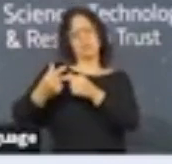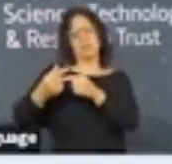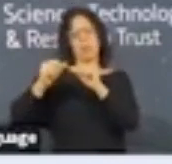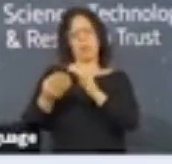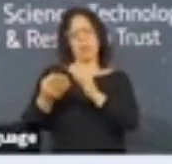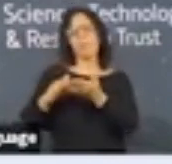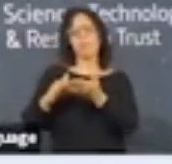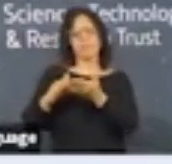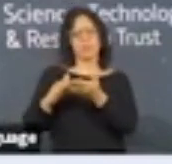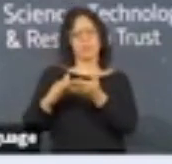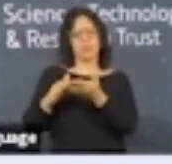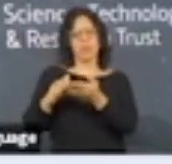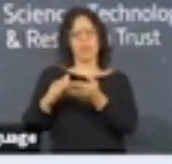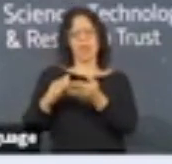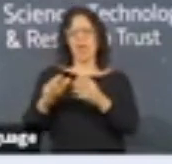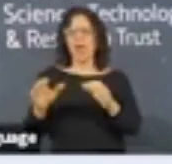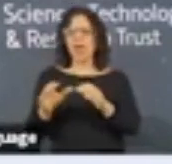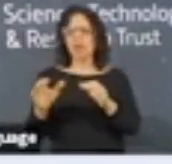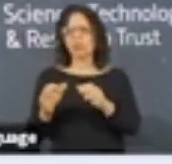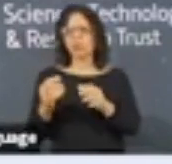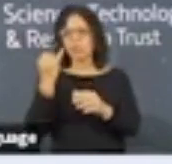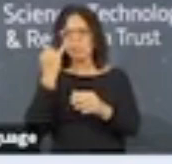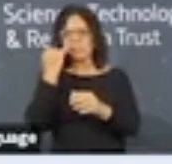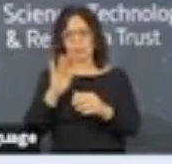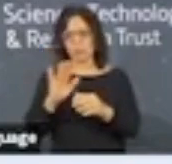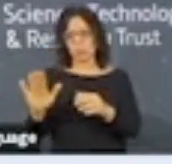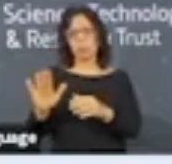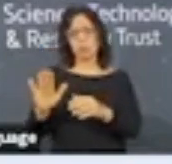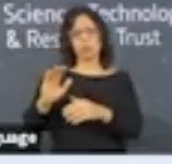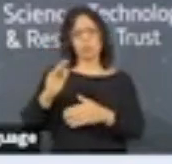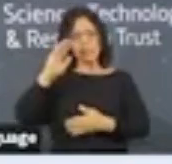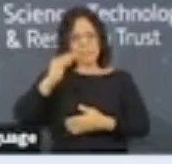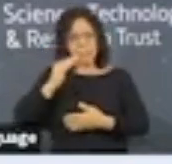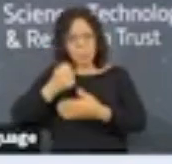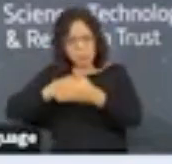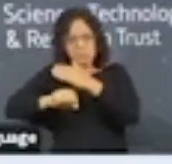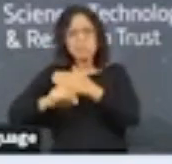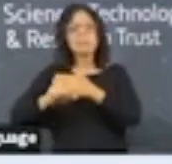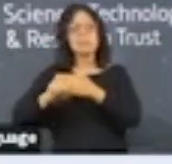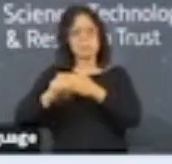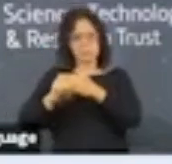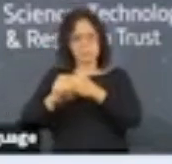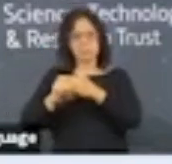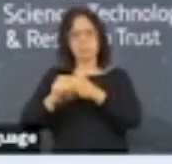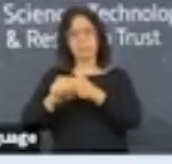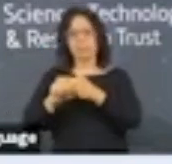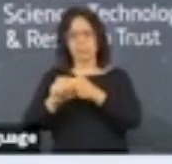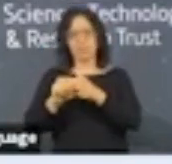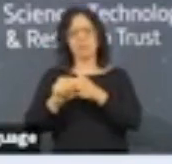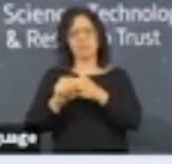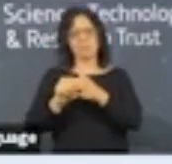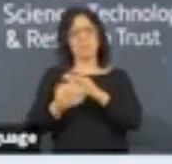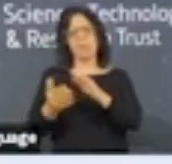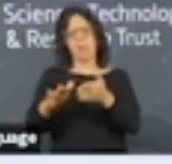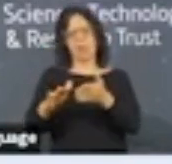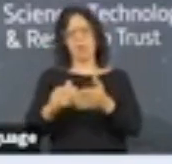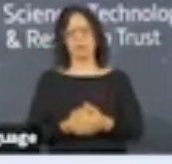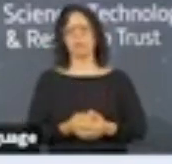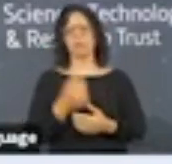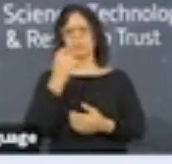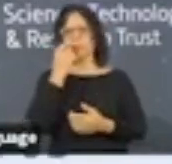cuando los descendientes se encuentran en el estado de larva.